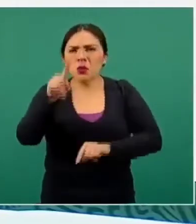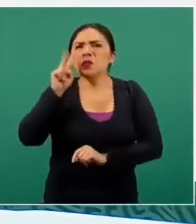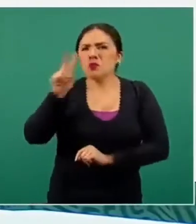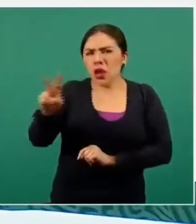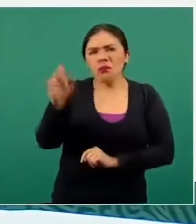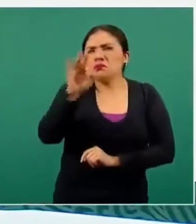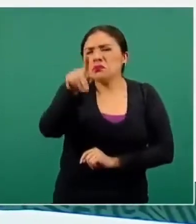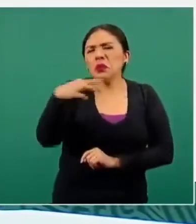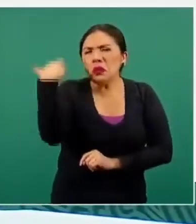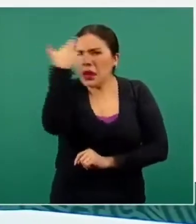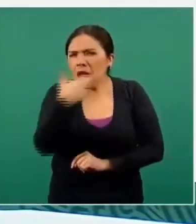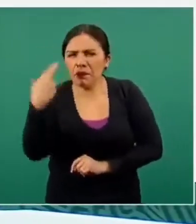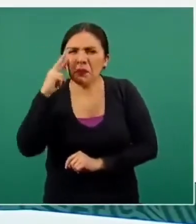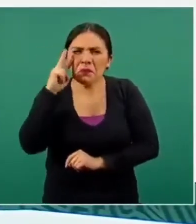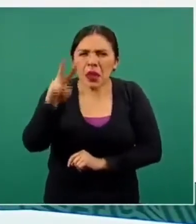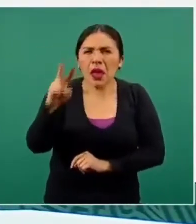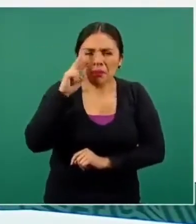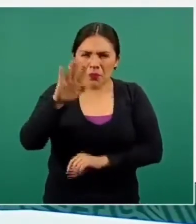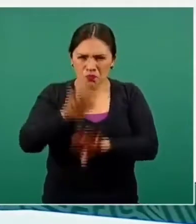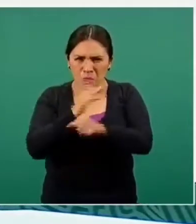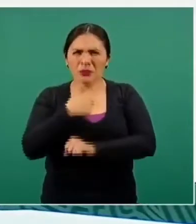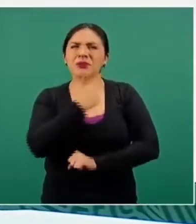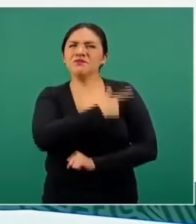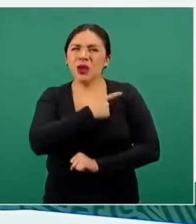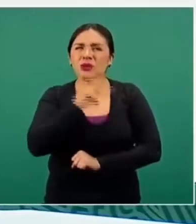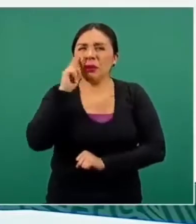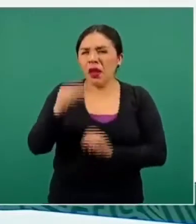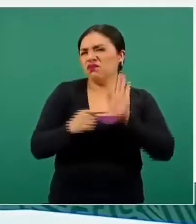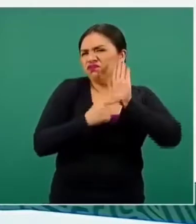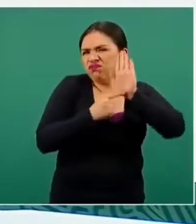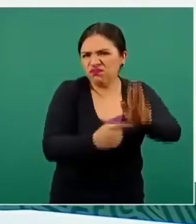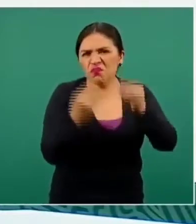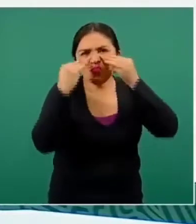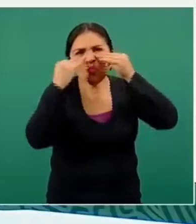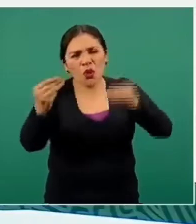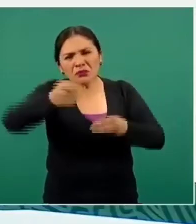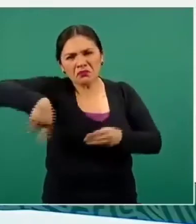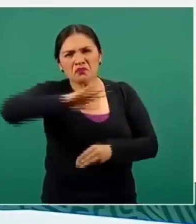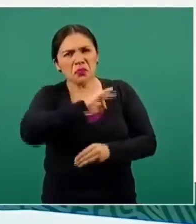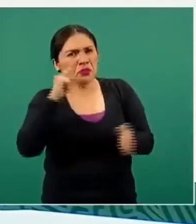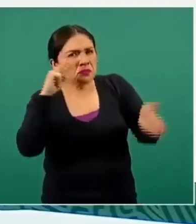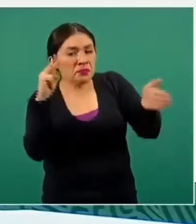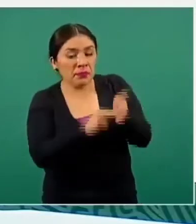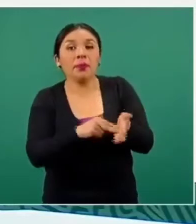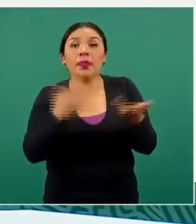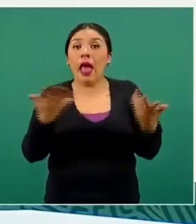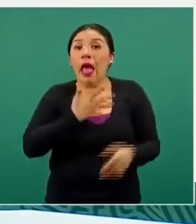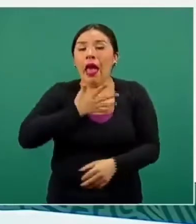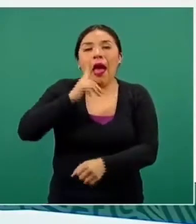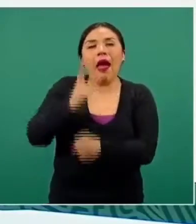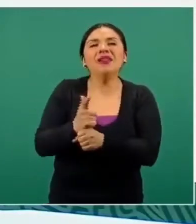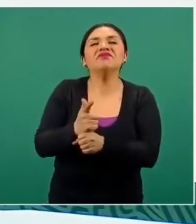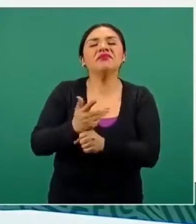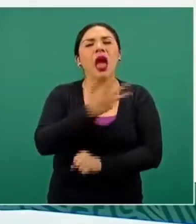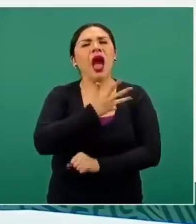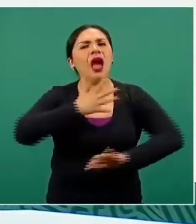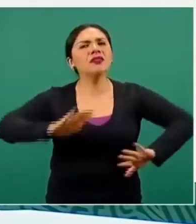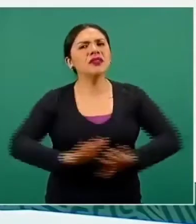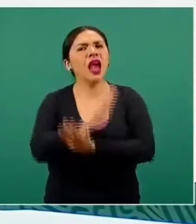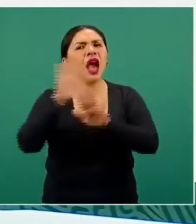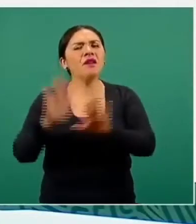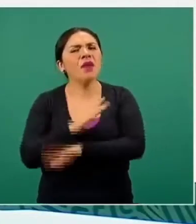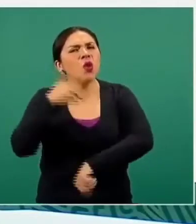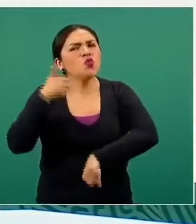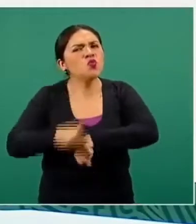que revise todas las gráficas, por eso nos gusta poner todo el material de acceso público, se dará cuenta que han ido cambiando un poco